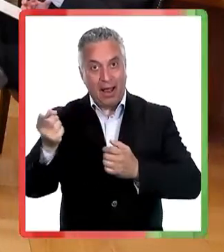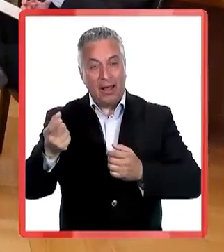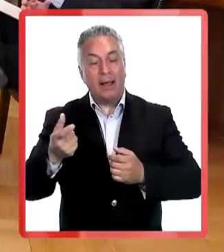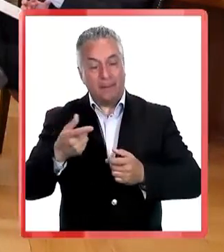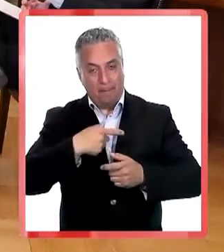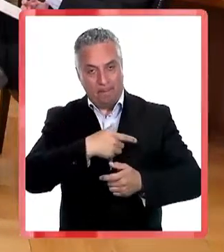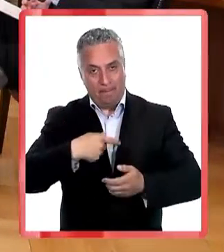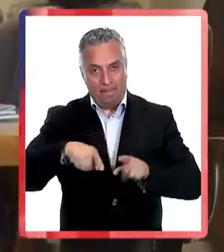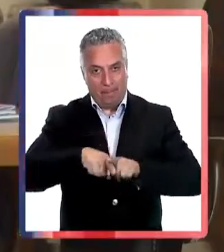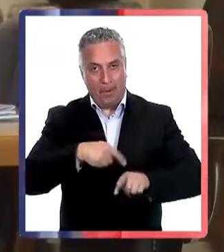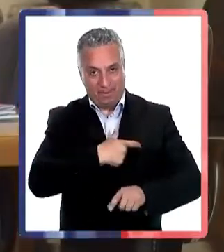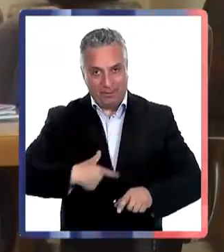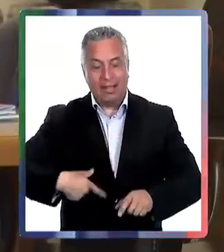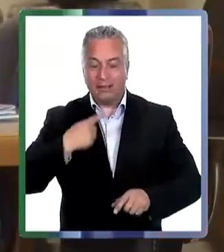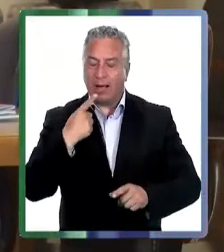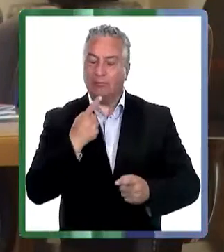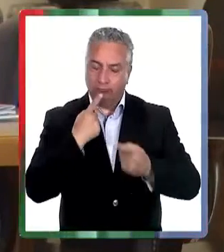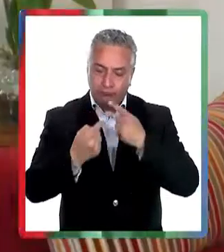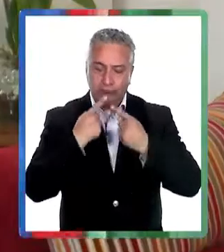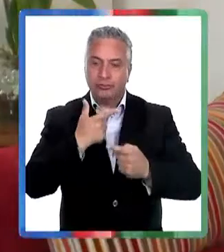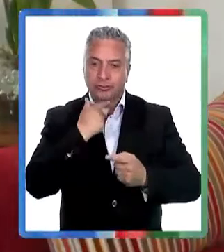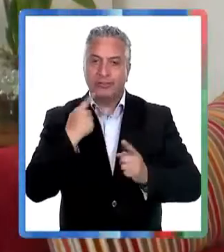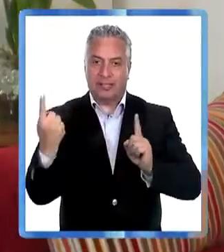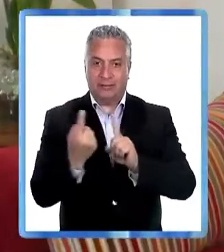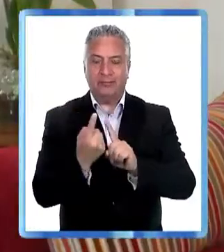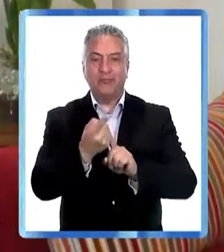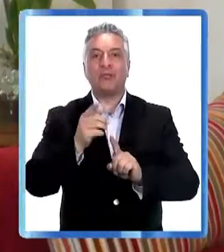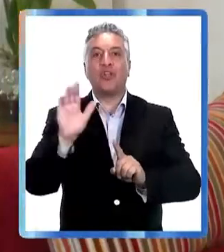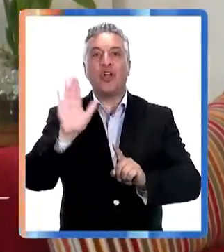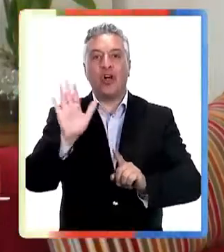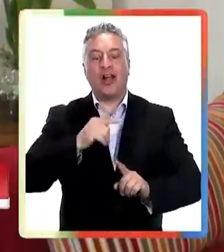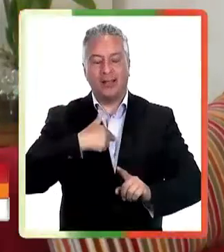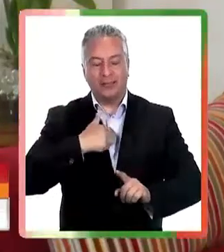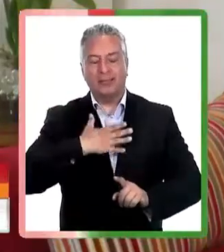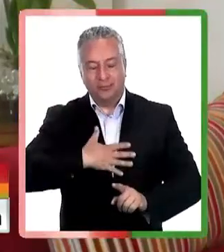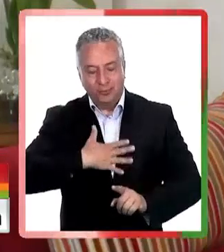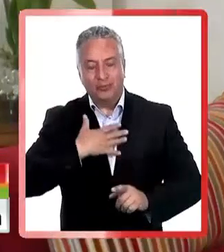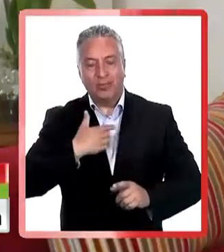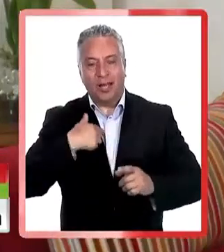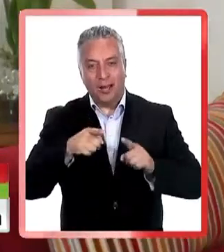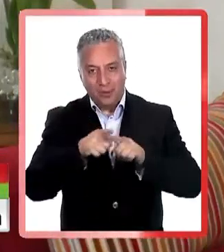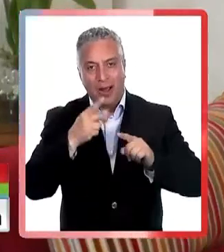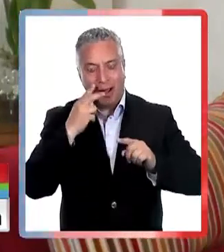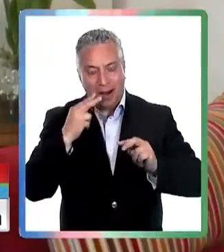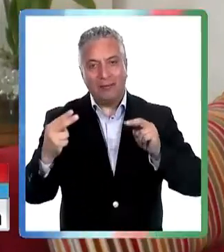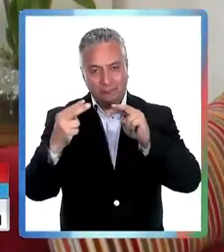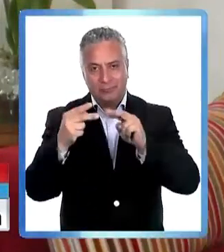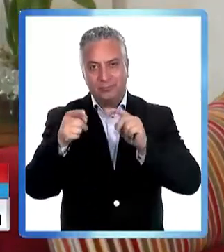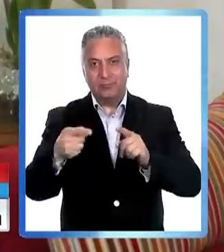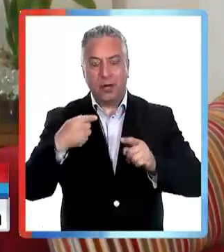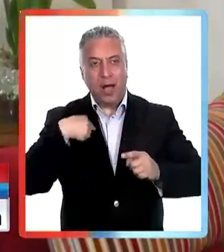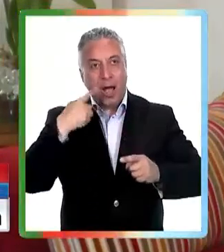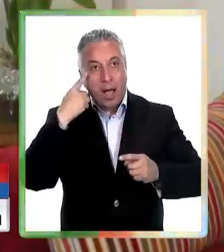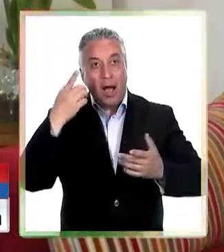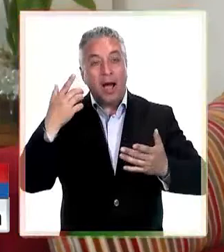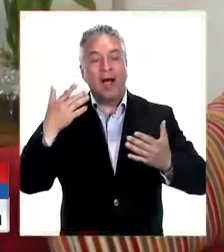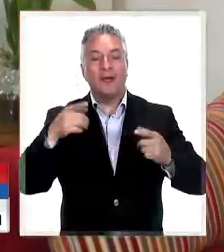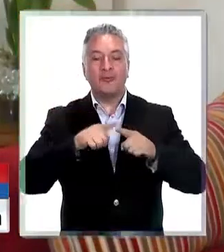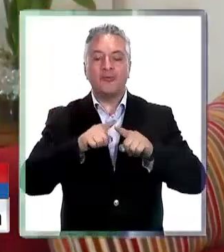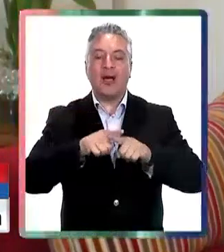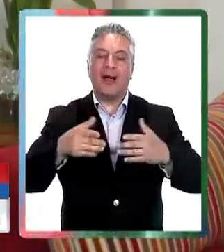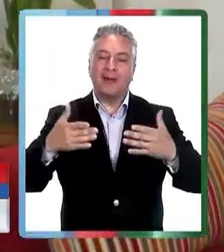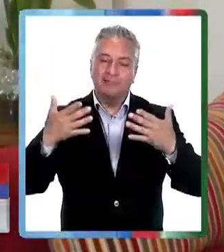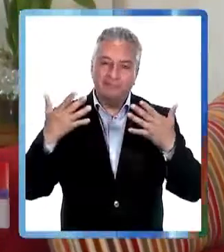accedido a conversar con nosotros. Ministra, ¿cómo está? Hola, ¿cómo está, Francisco? Encantada de estar acá, pensando que por